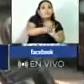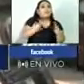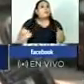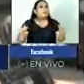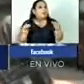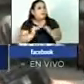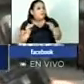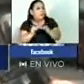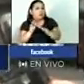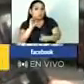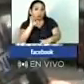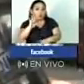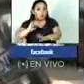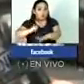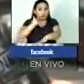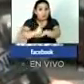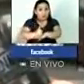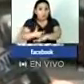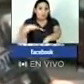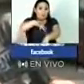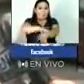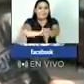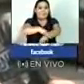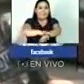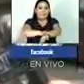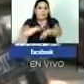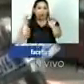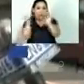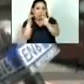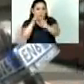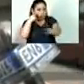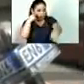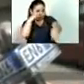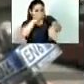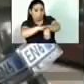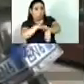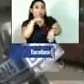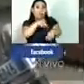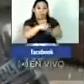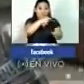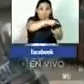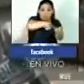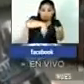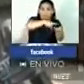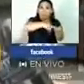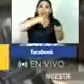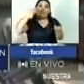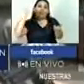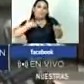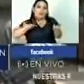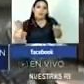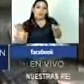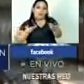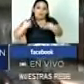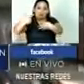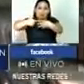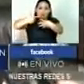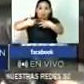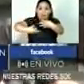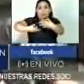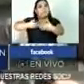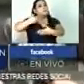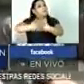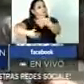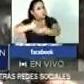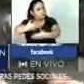ponerles el brazalete electrónico, por lo cual ellos van a tener que cumplir cada una de estas medidas. El proceso va a